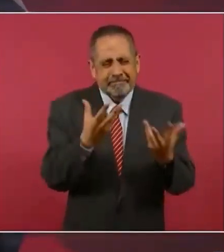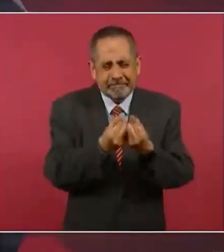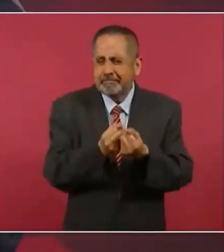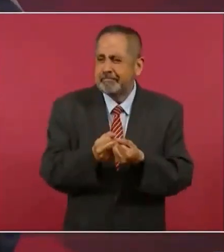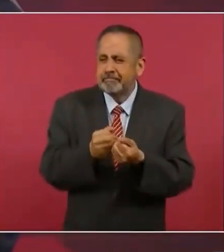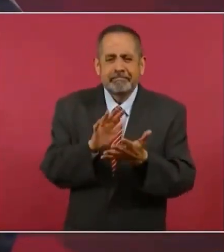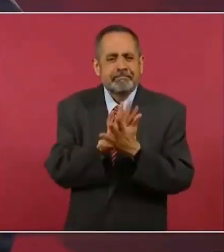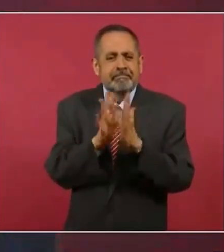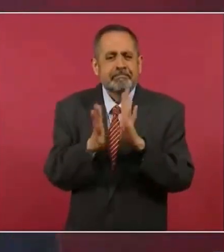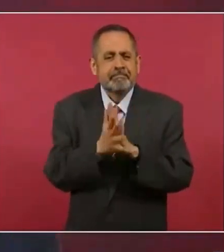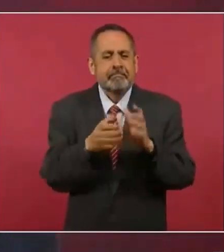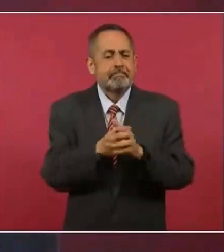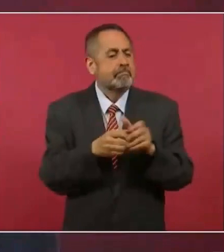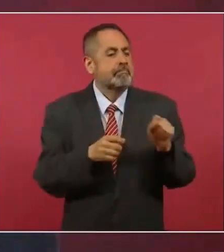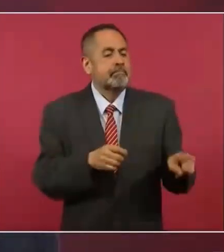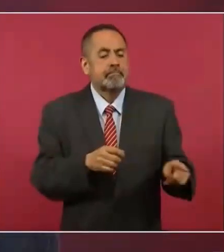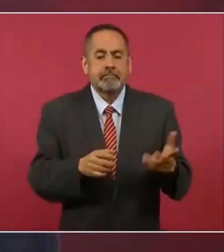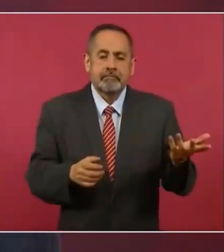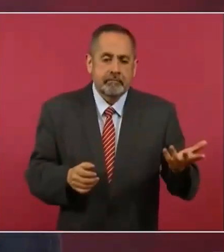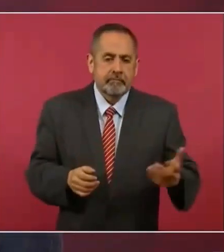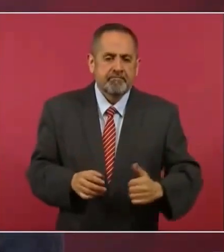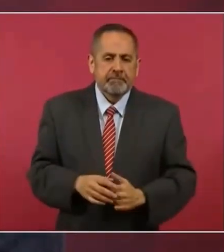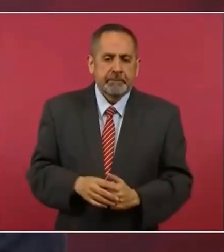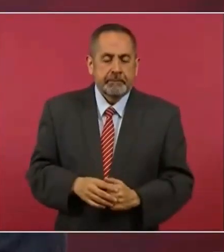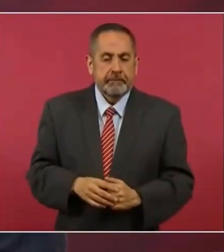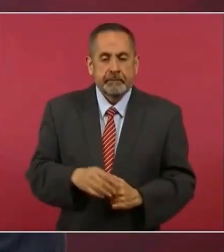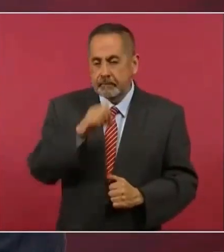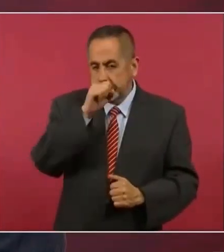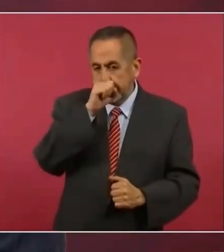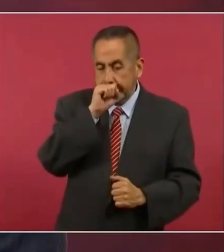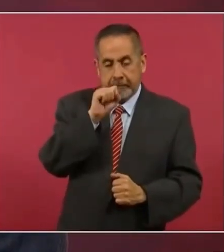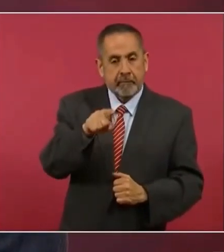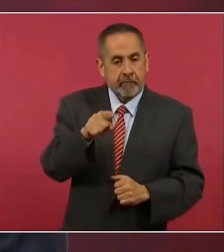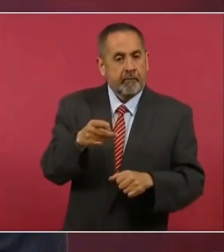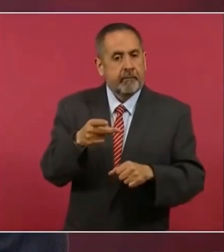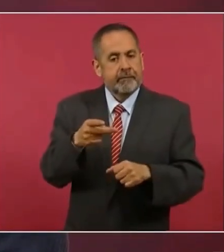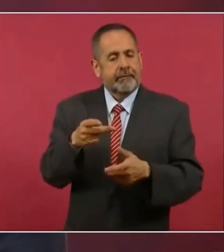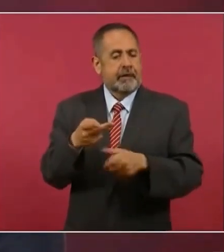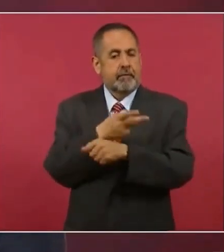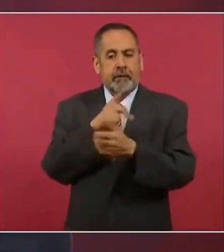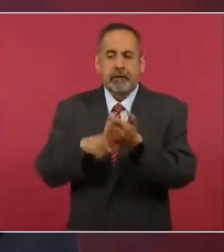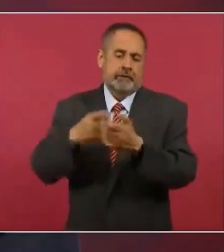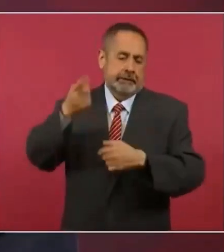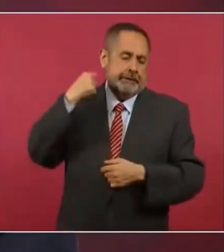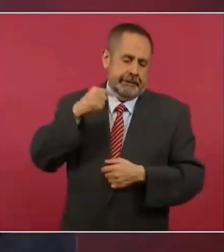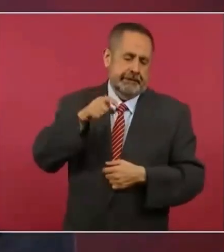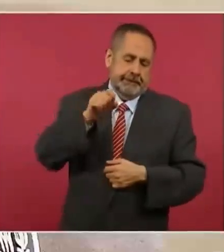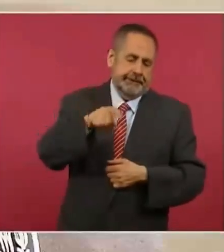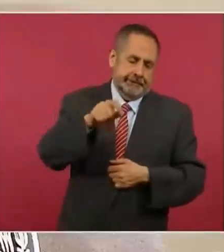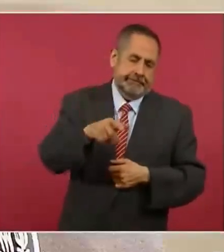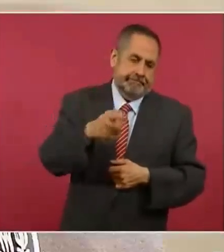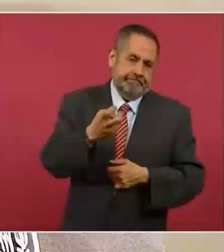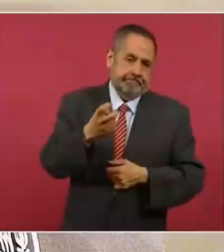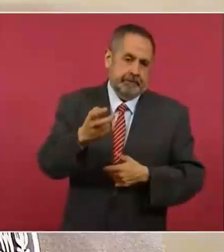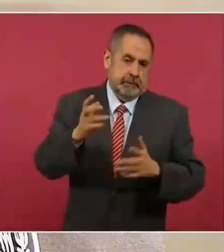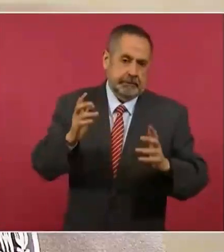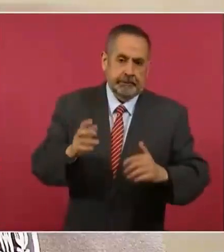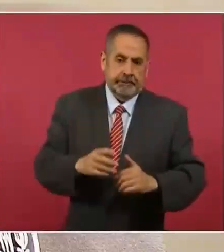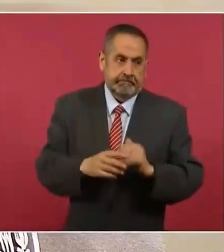parte de lo que sucedía y son de las